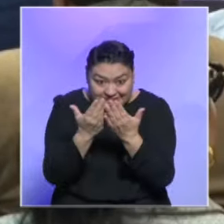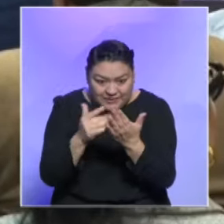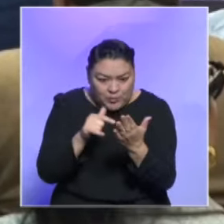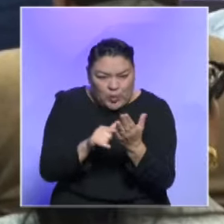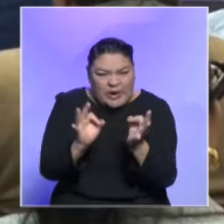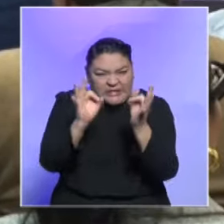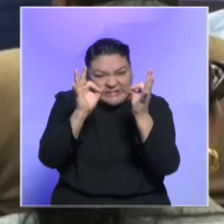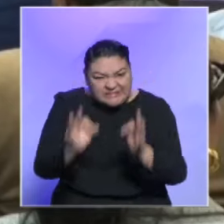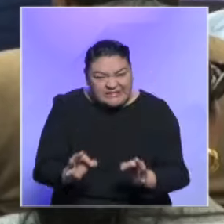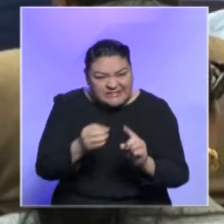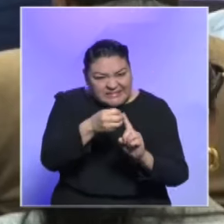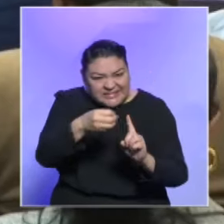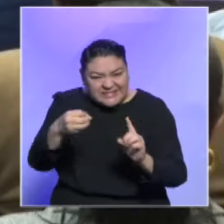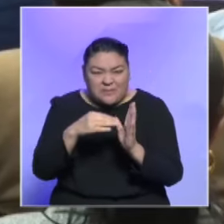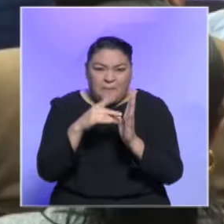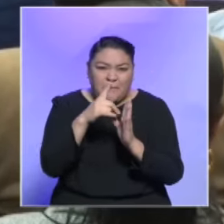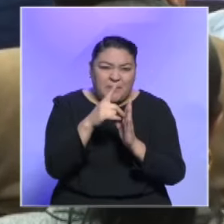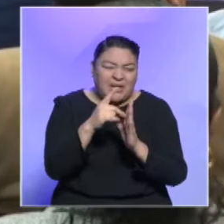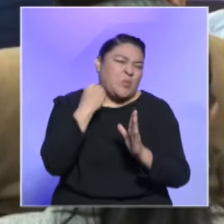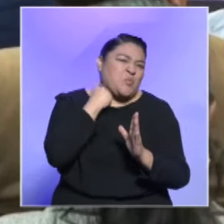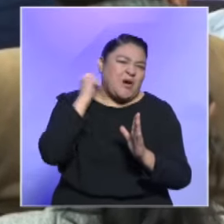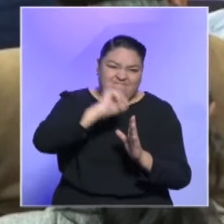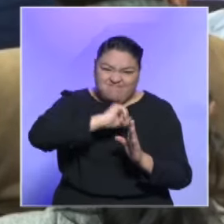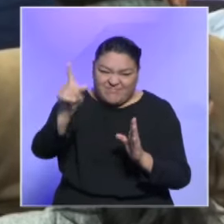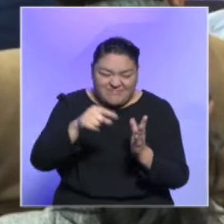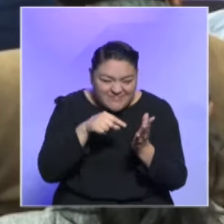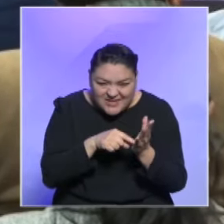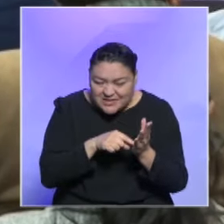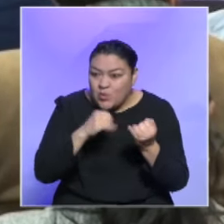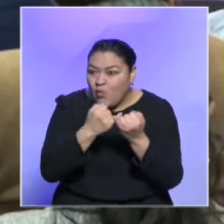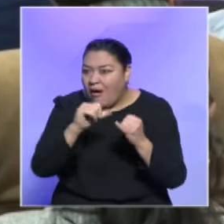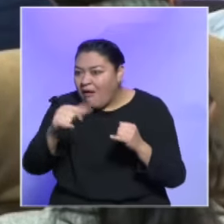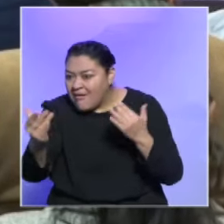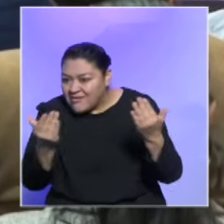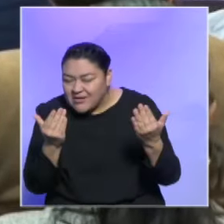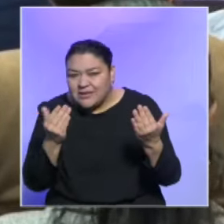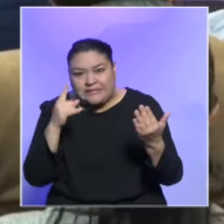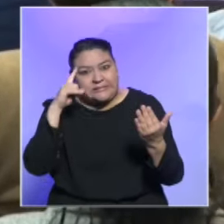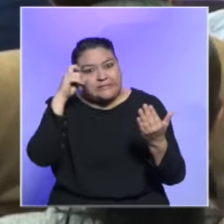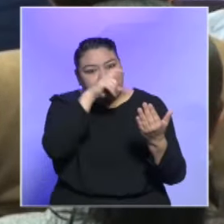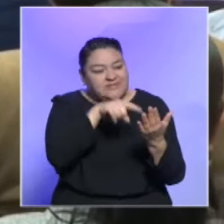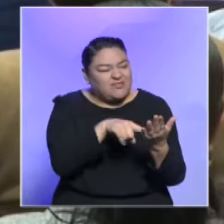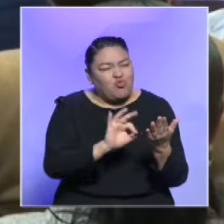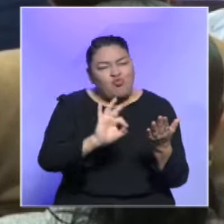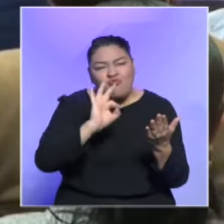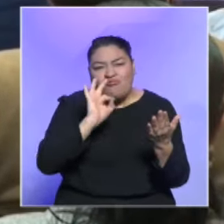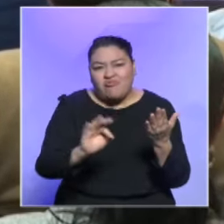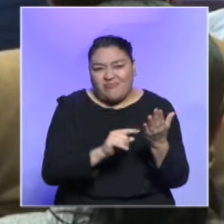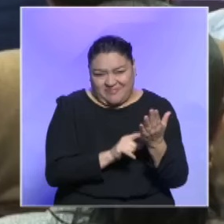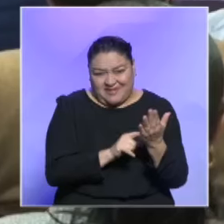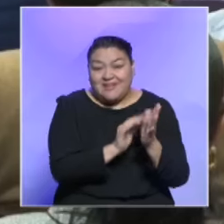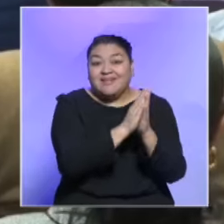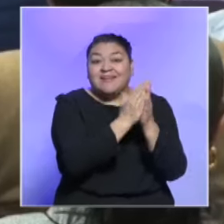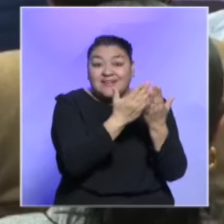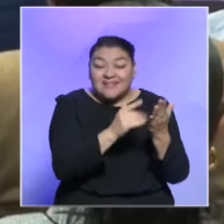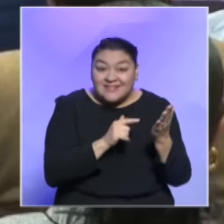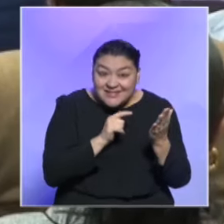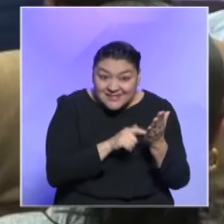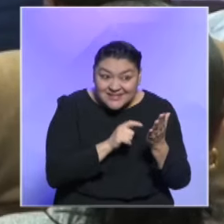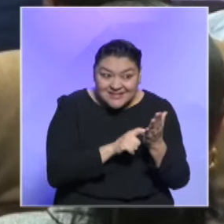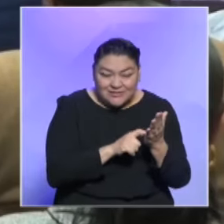calidad jurídica y metodológica que tiene este libro. Es un libro que yo diría,